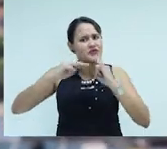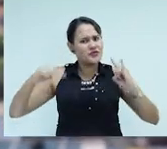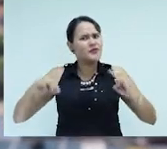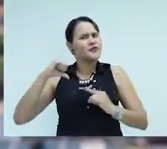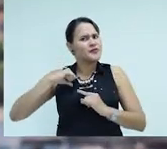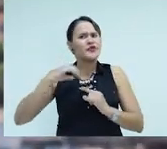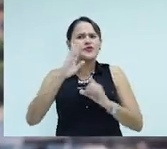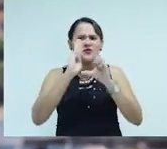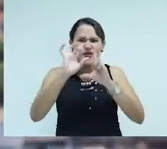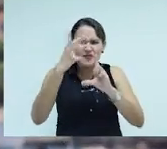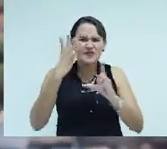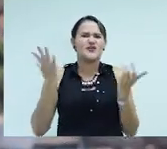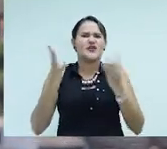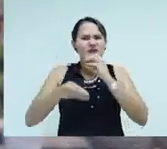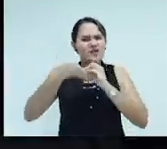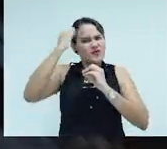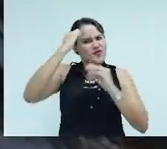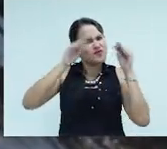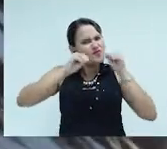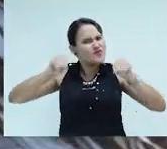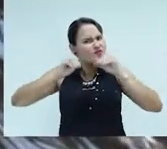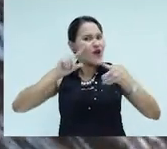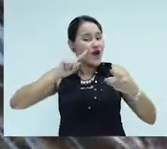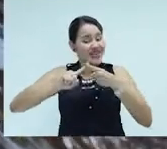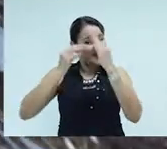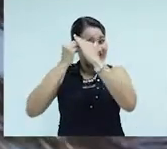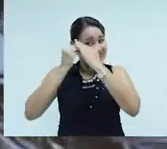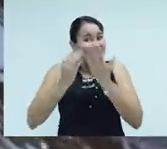para la preparación de las pruebas Saber Pro.